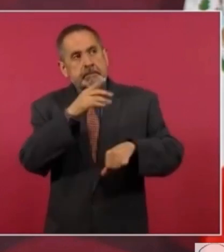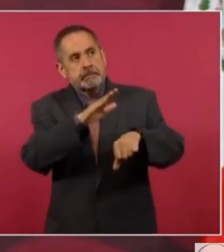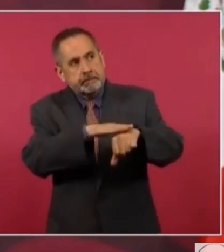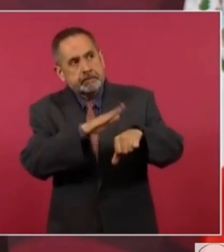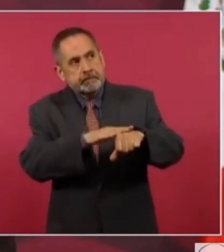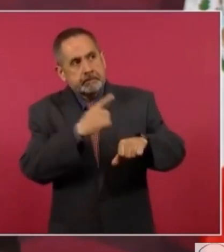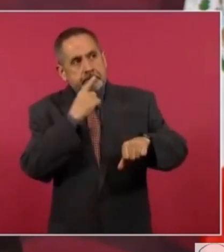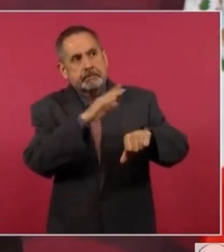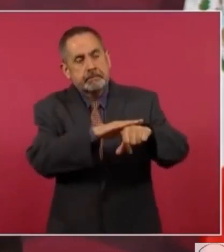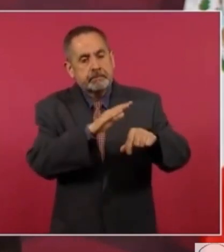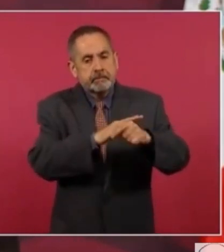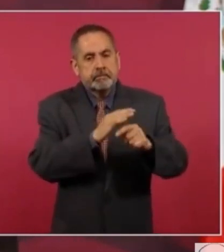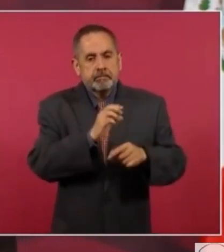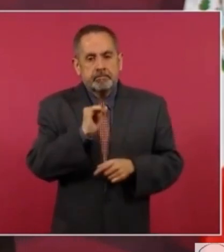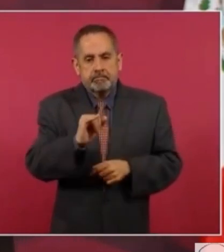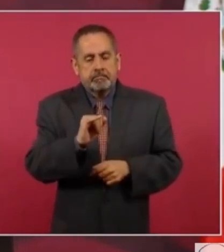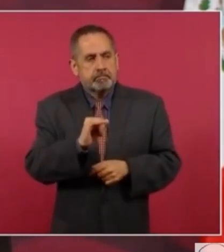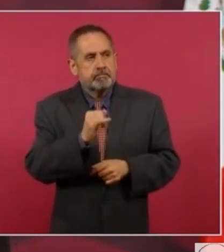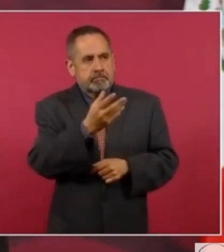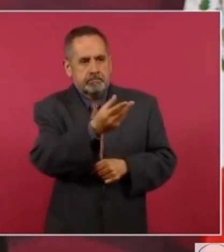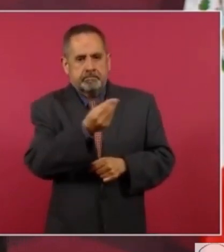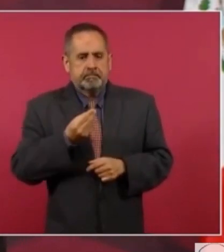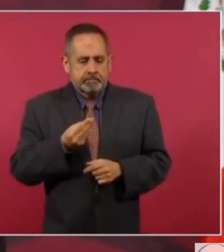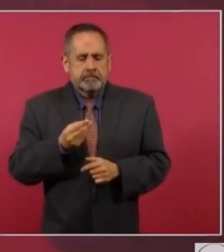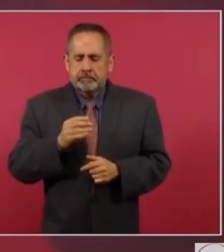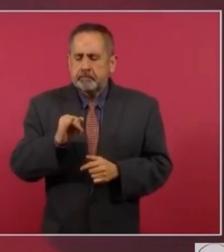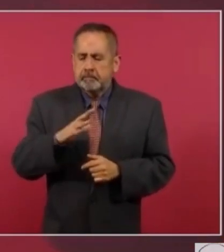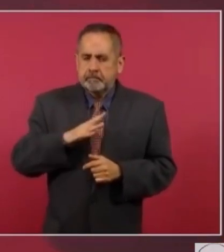recursos de apelación